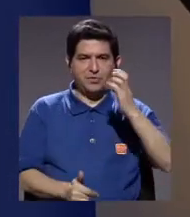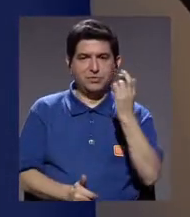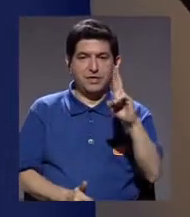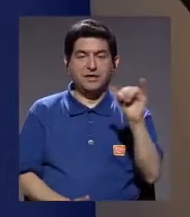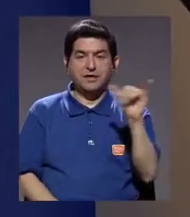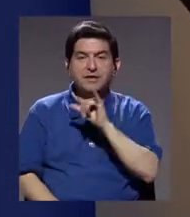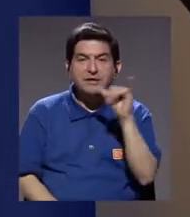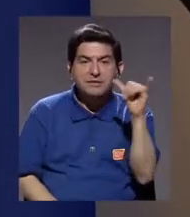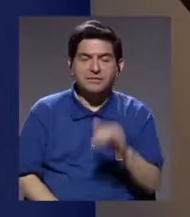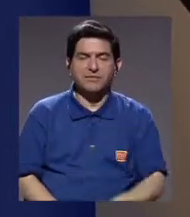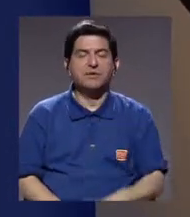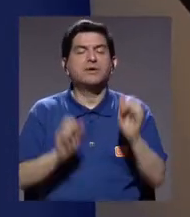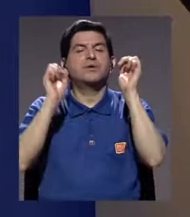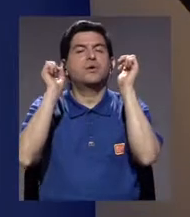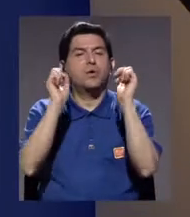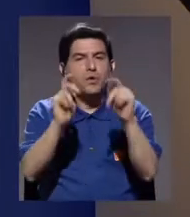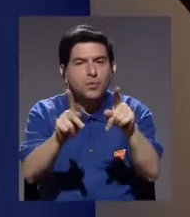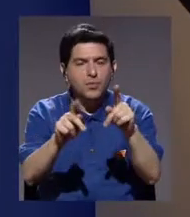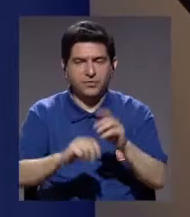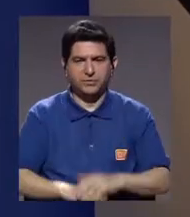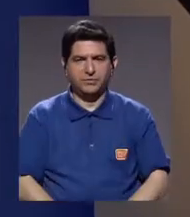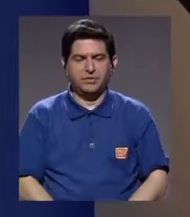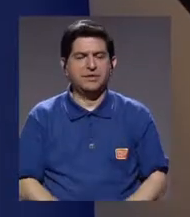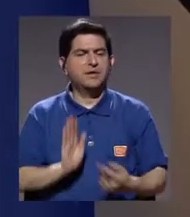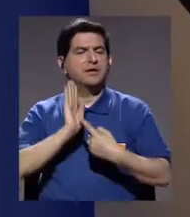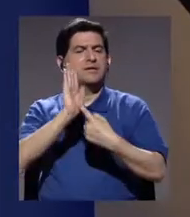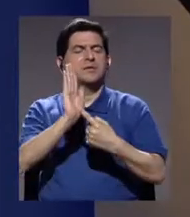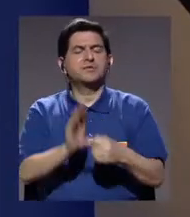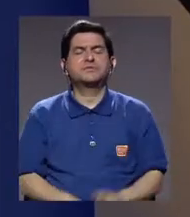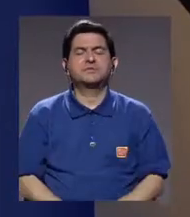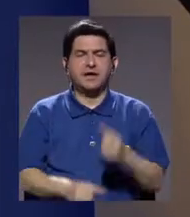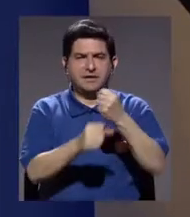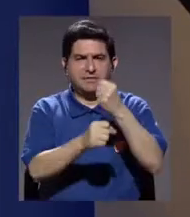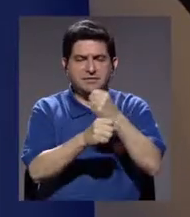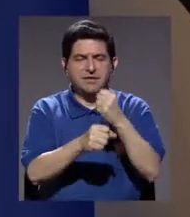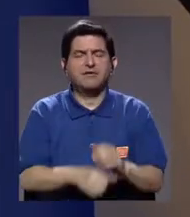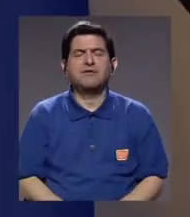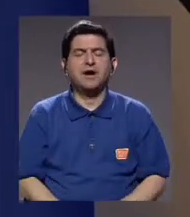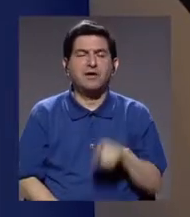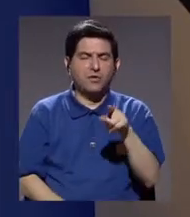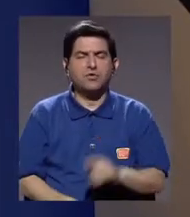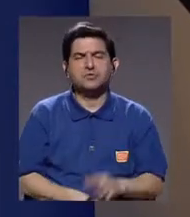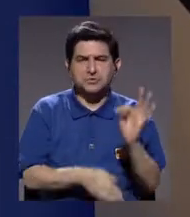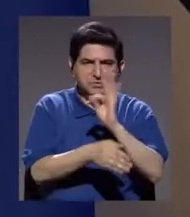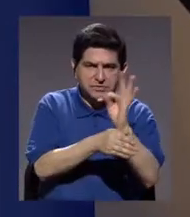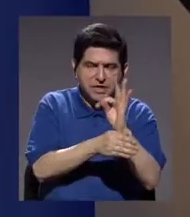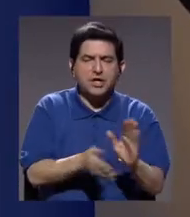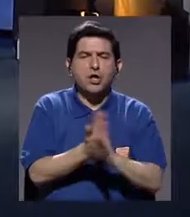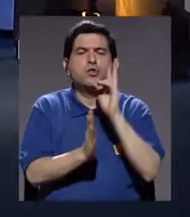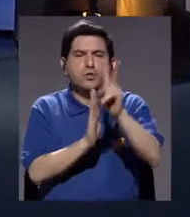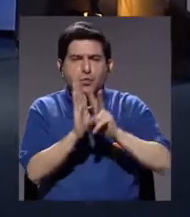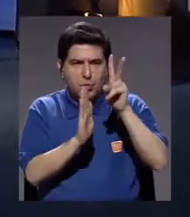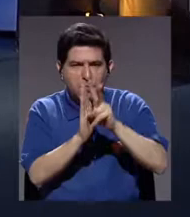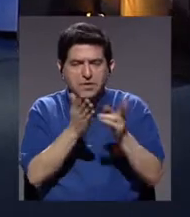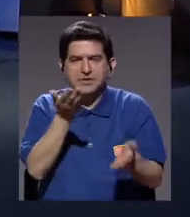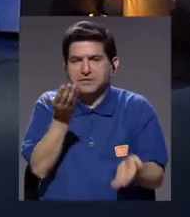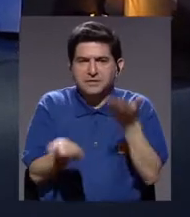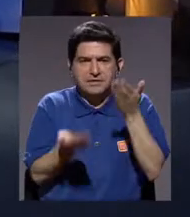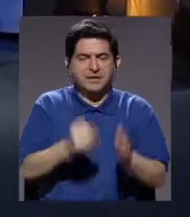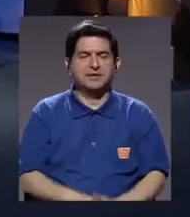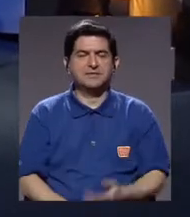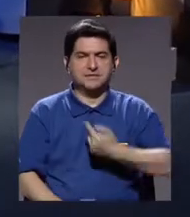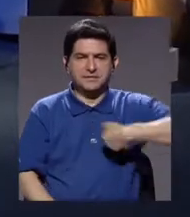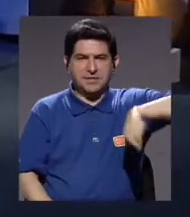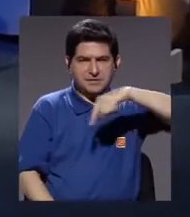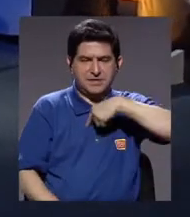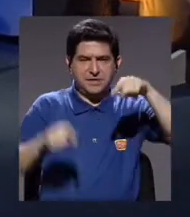por supuesto, la posibilidad de presentar producción audiovisual, documentales, que de alguna manera hacen de